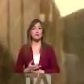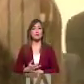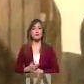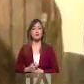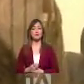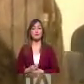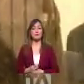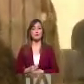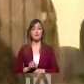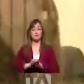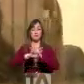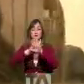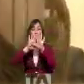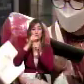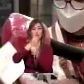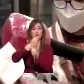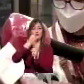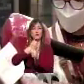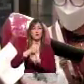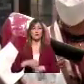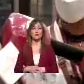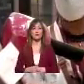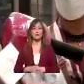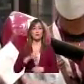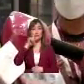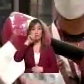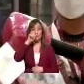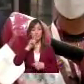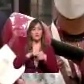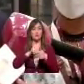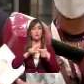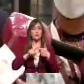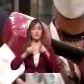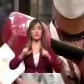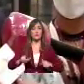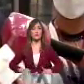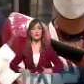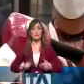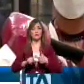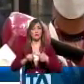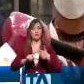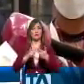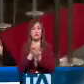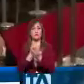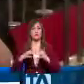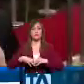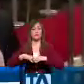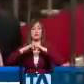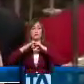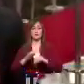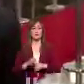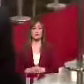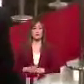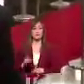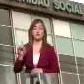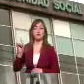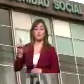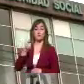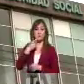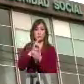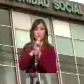tienen claro es que tendrán ejes de trabajo. De empleo, también de salud y de reactivación económica. Andrade señala que